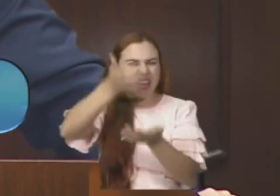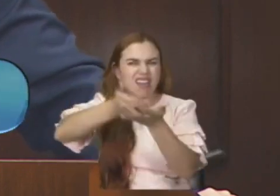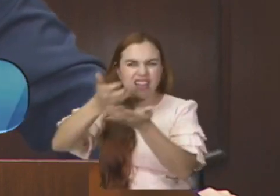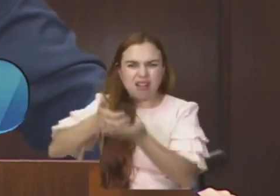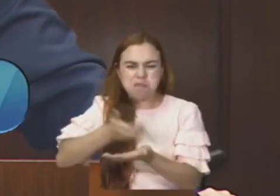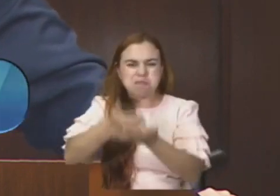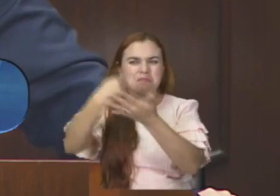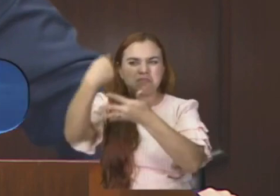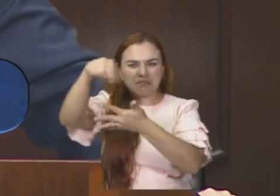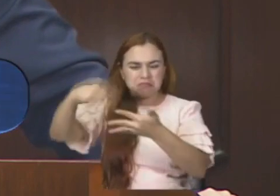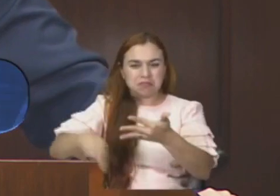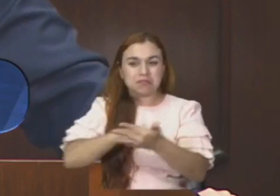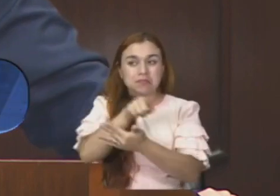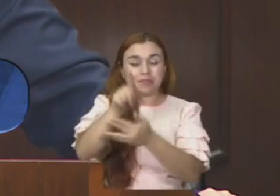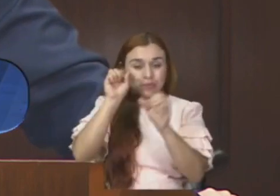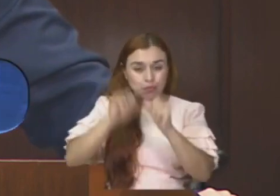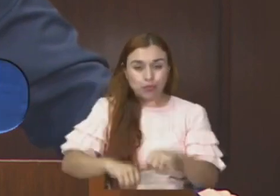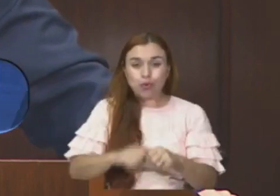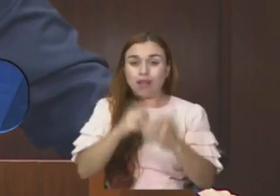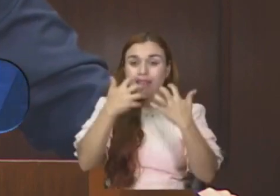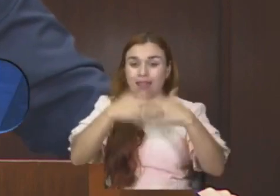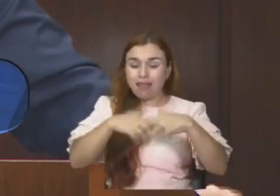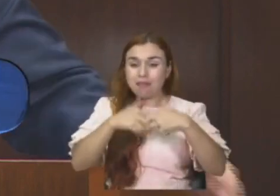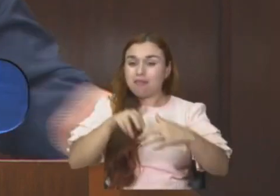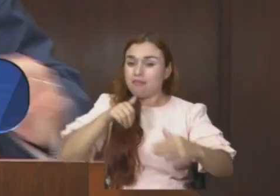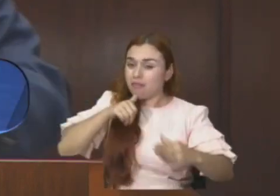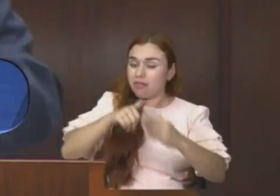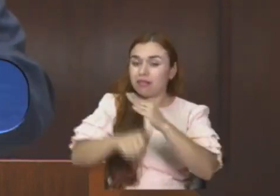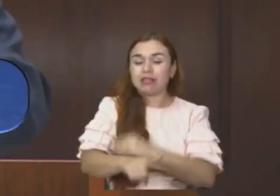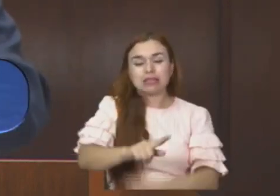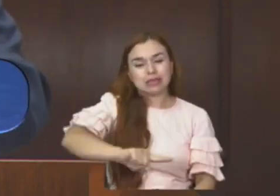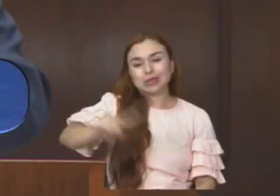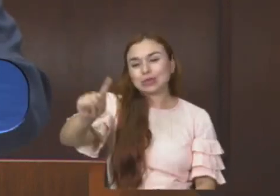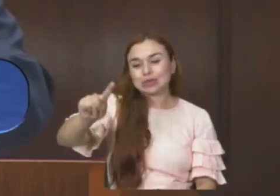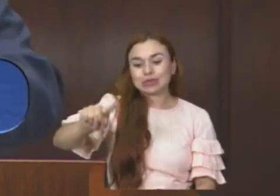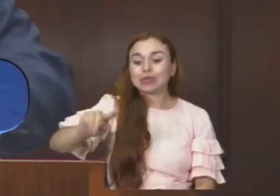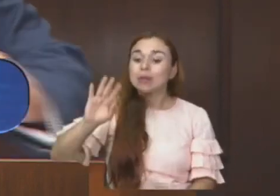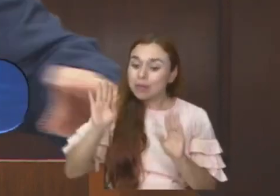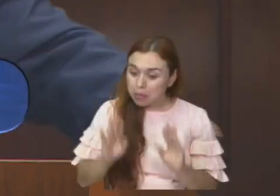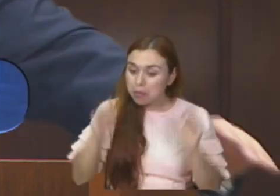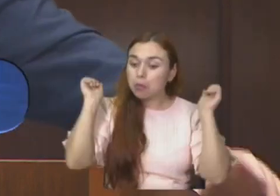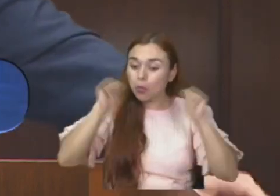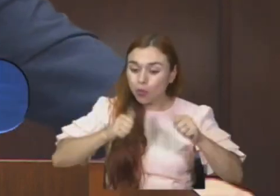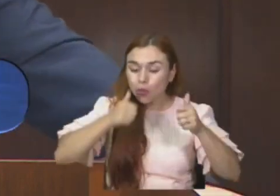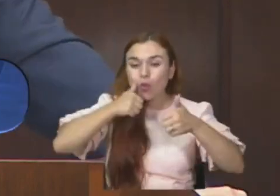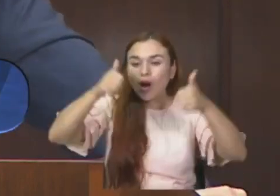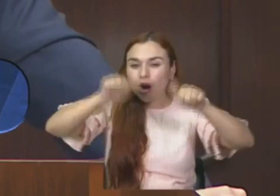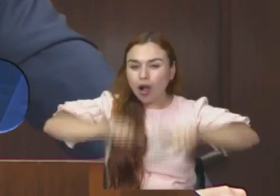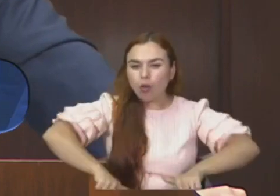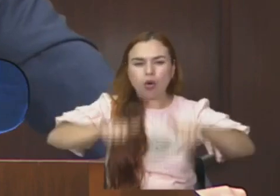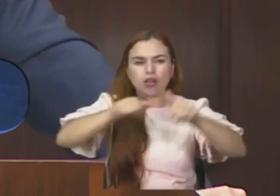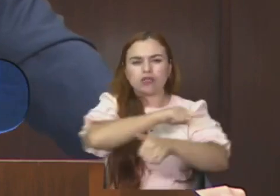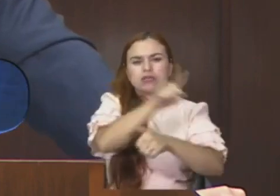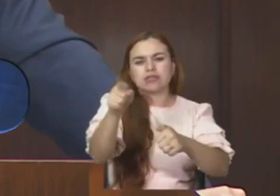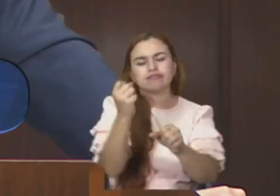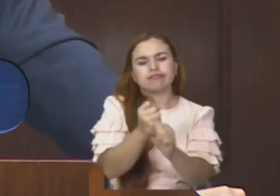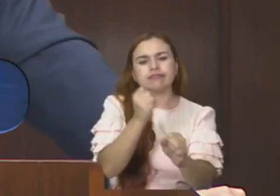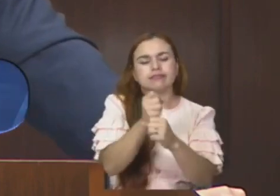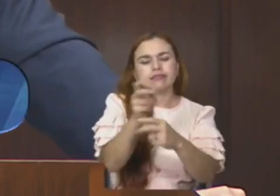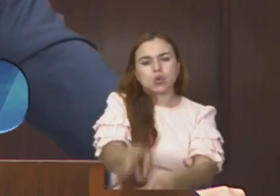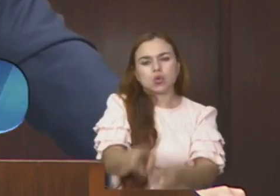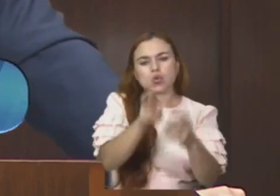apropiación privada, pero podrán ser objeto de concesión para su explotación. Asimismo,